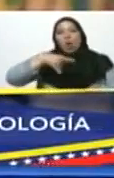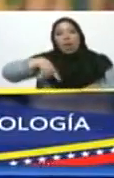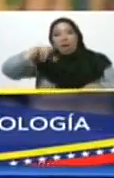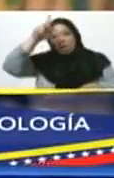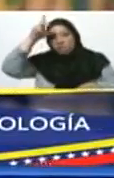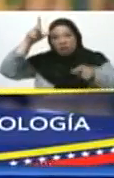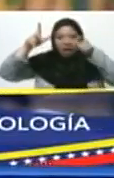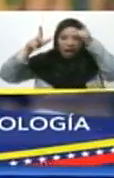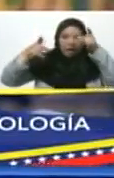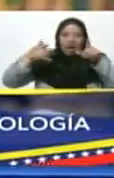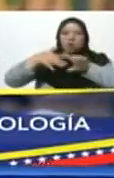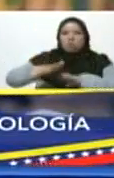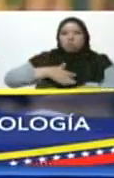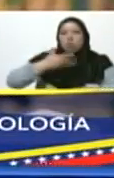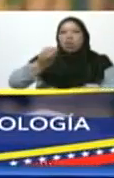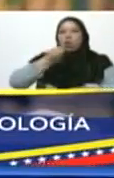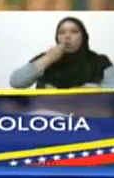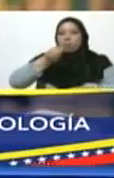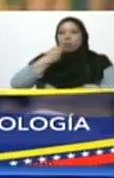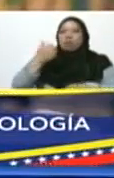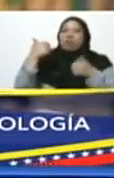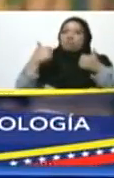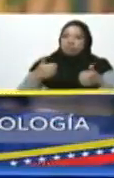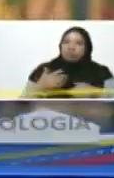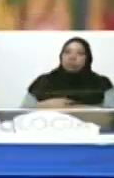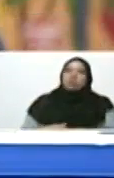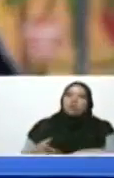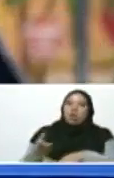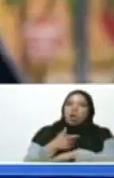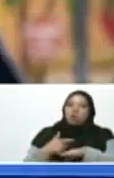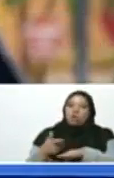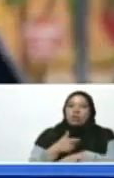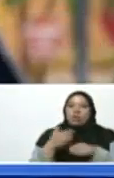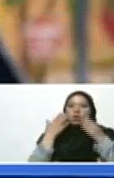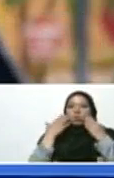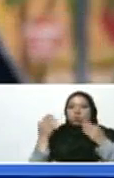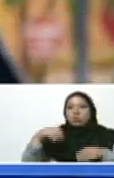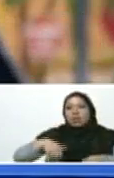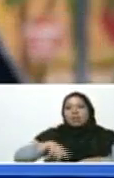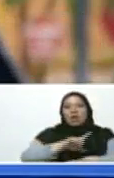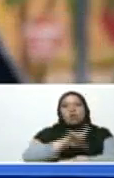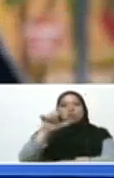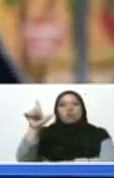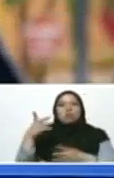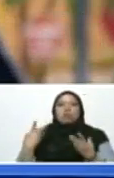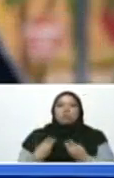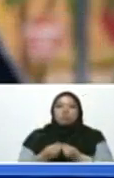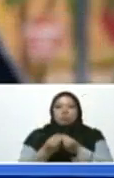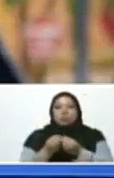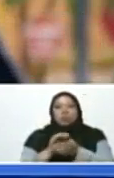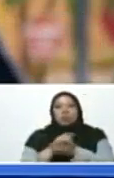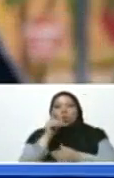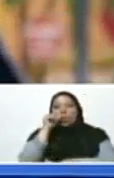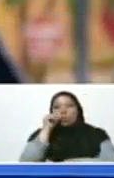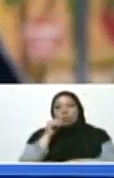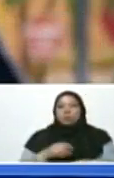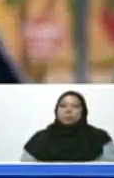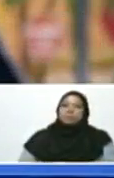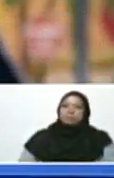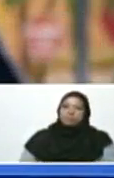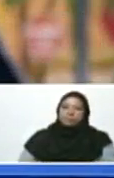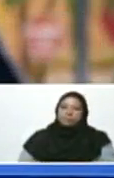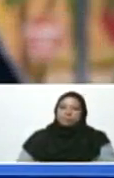y seguro. Vamos a darle el pase al gobernador del estado Lara, compañero Adolfo Pereira. Adelante,